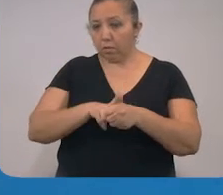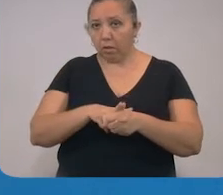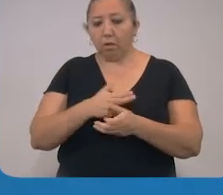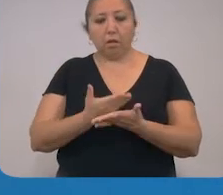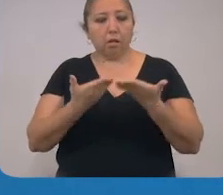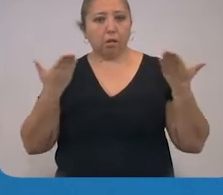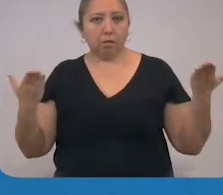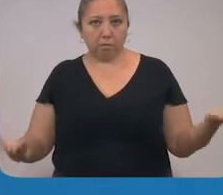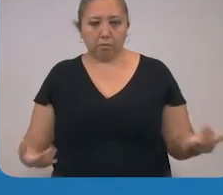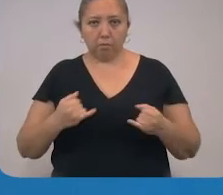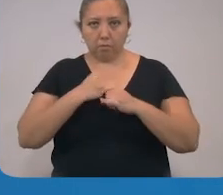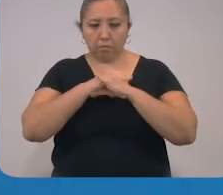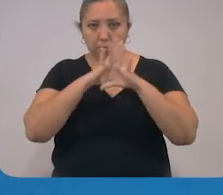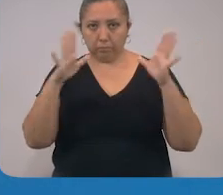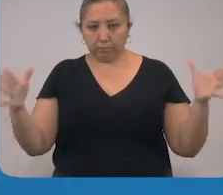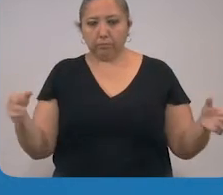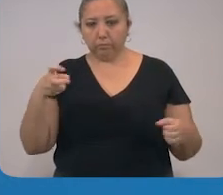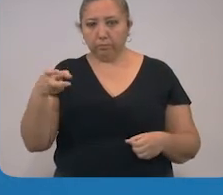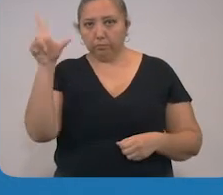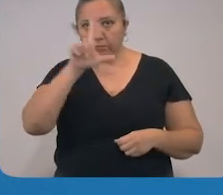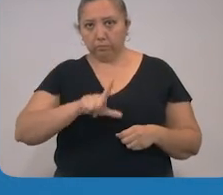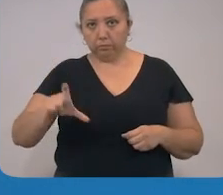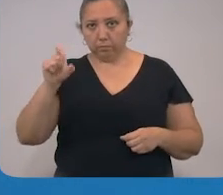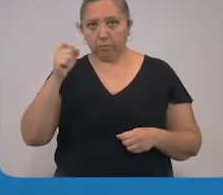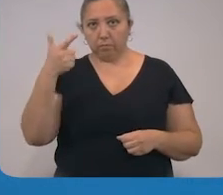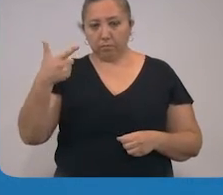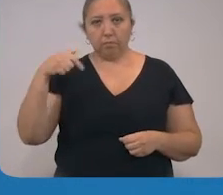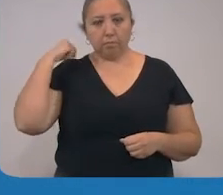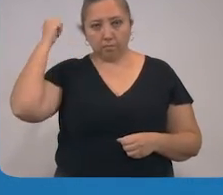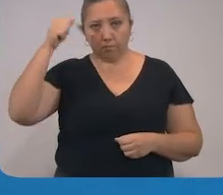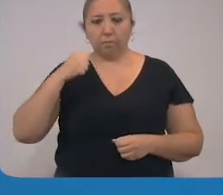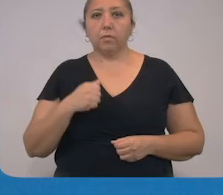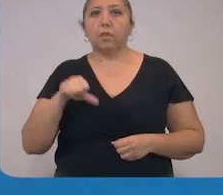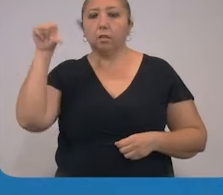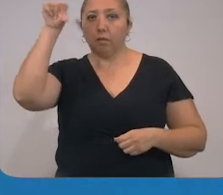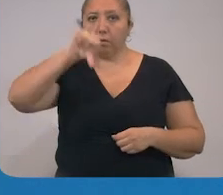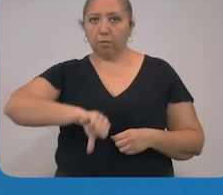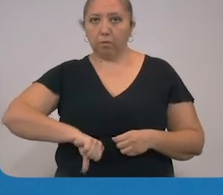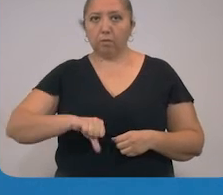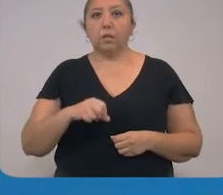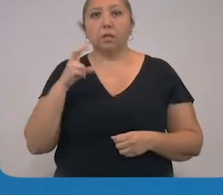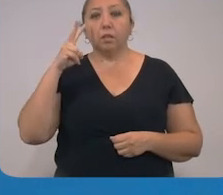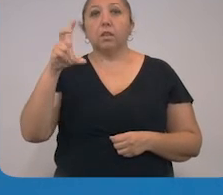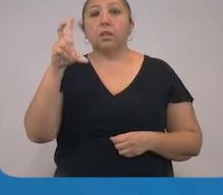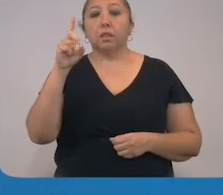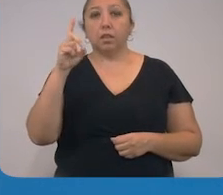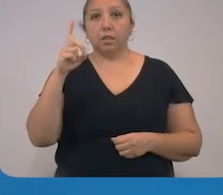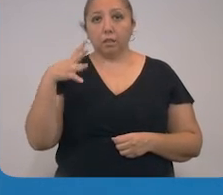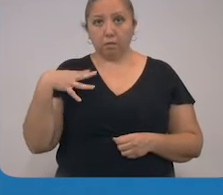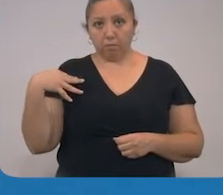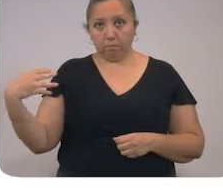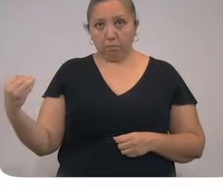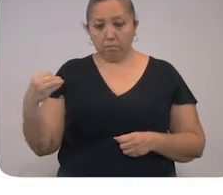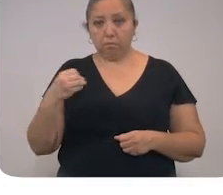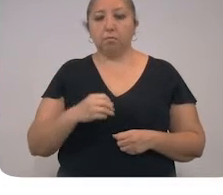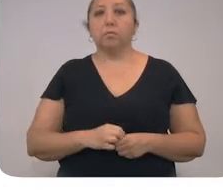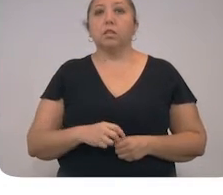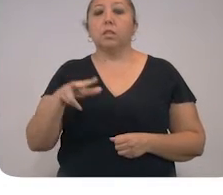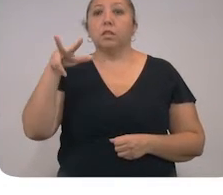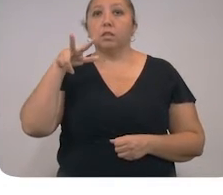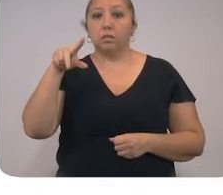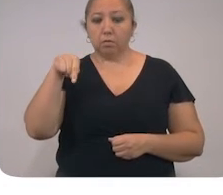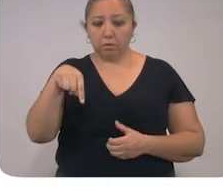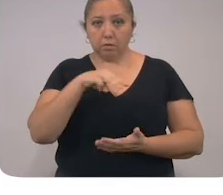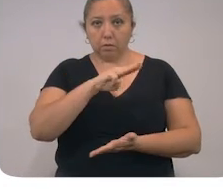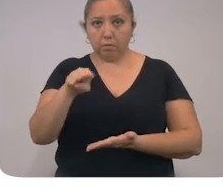A continuación, el parte médico de este lunes 27 de abril. Hoy se detectaron 30 contagios de coronavirus, 18